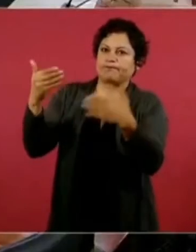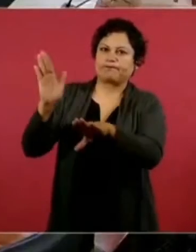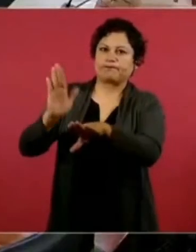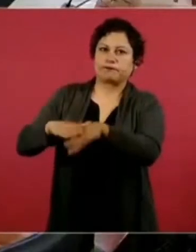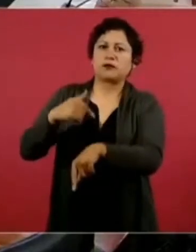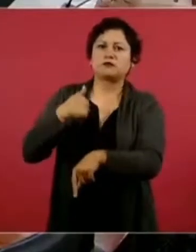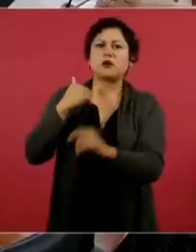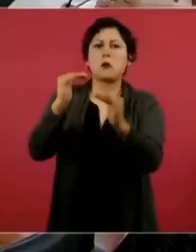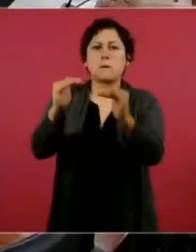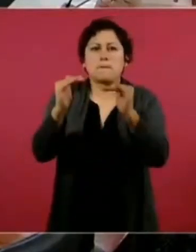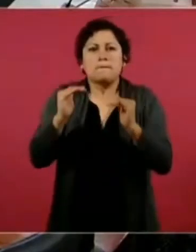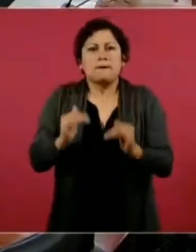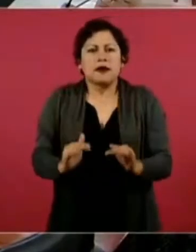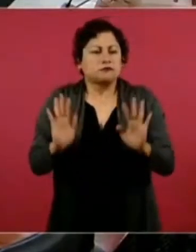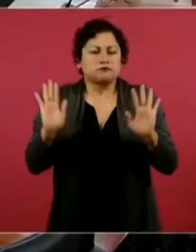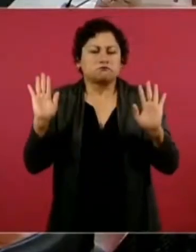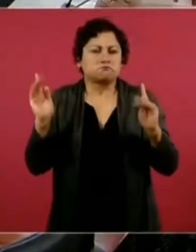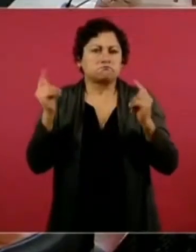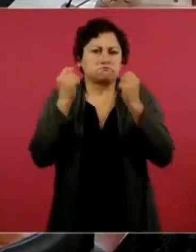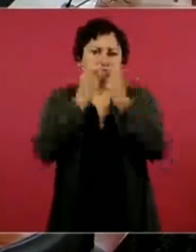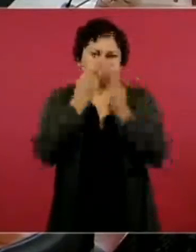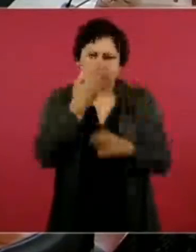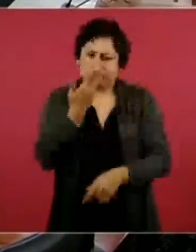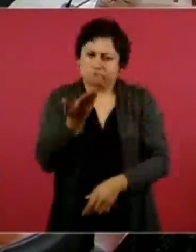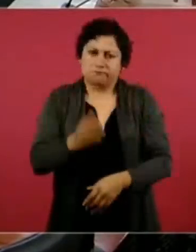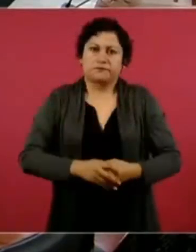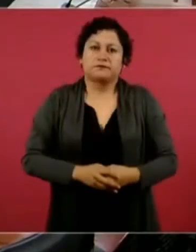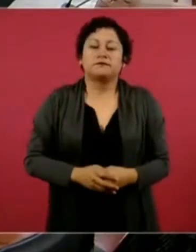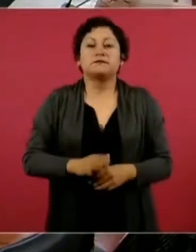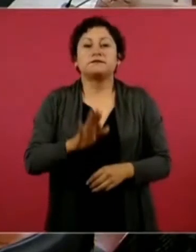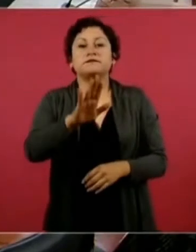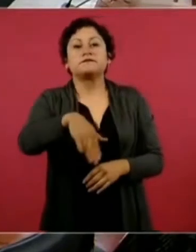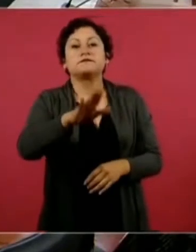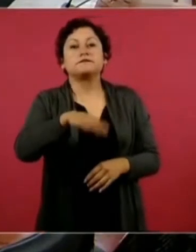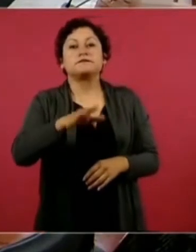Nada más para cerrar, retomando el tema Ayotzinapa, en la semana el presidente...